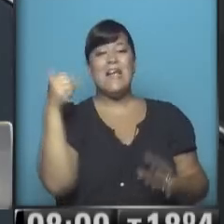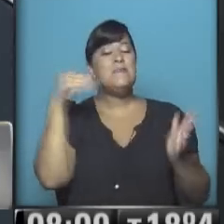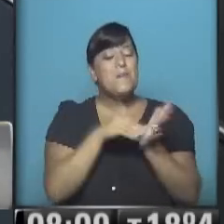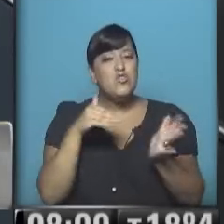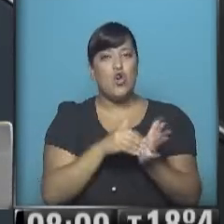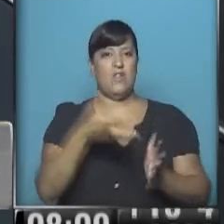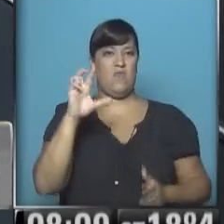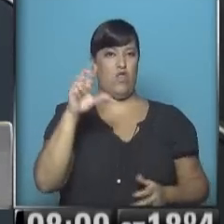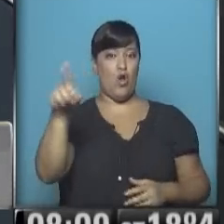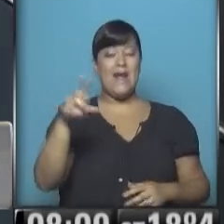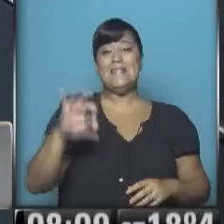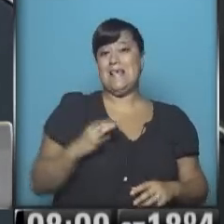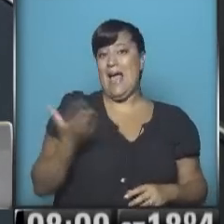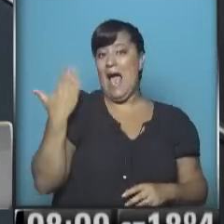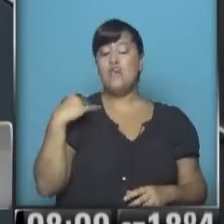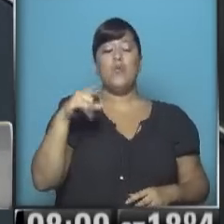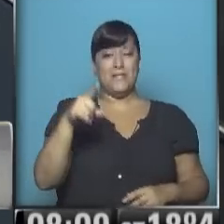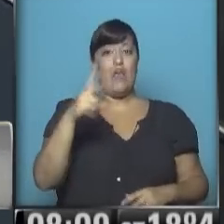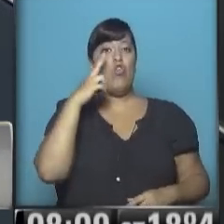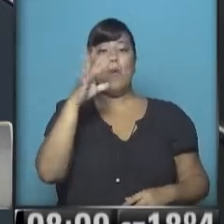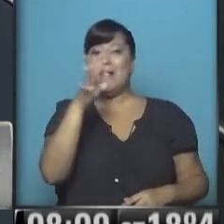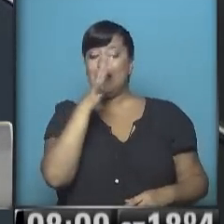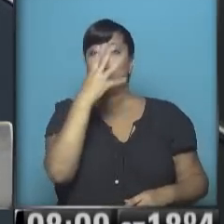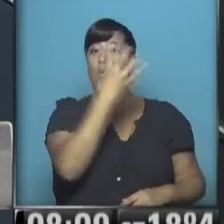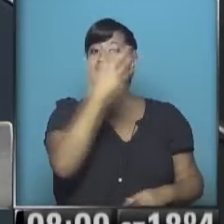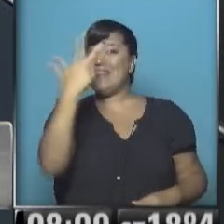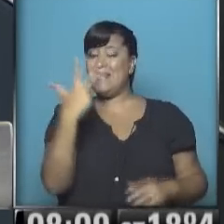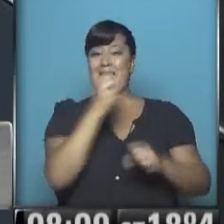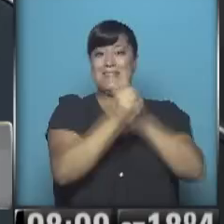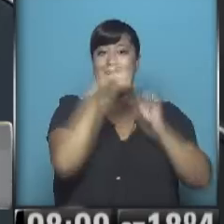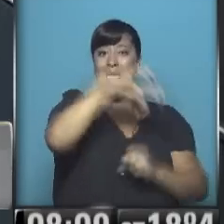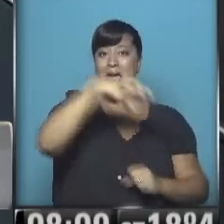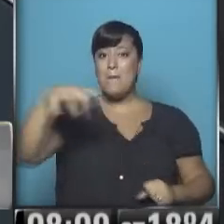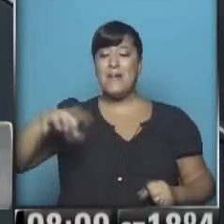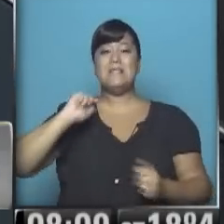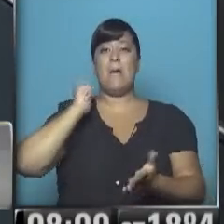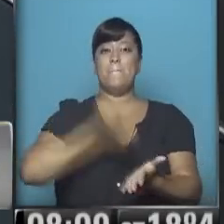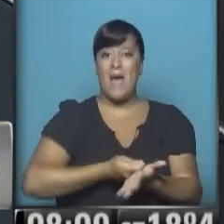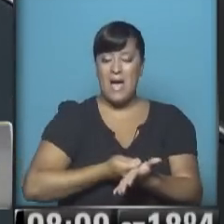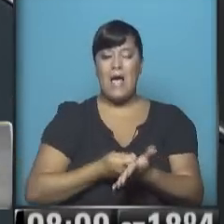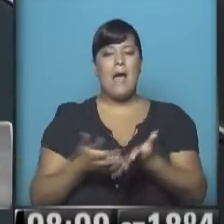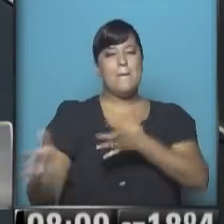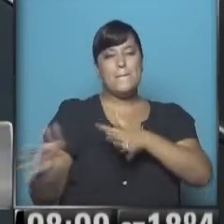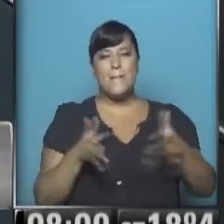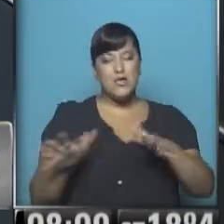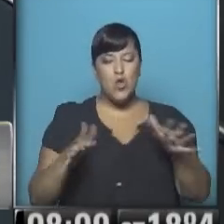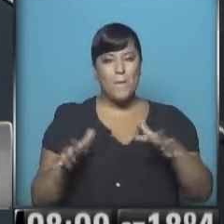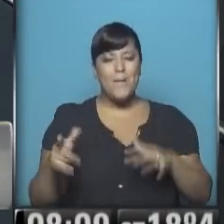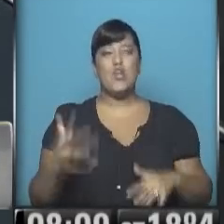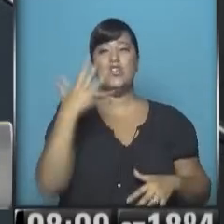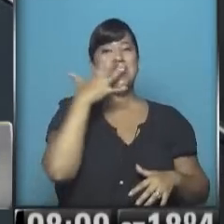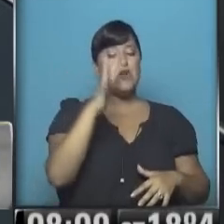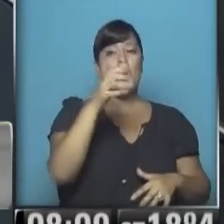dólares en el año 2014 43 empresas domésticas pagaron dividendos en efectivos equivalente a